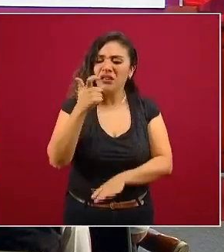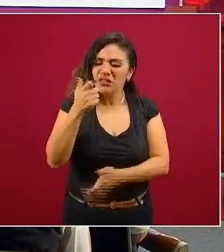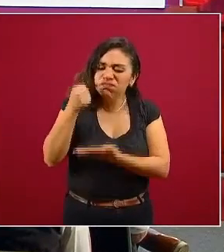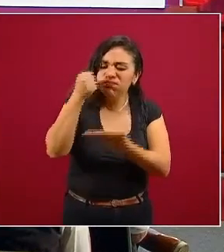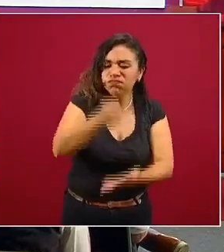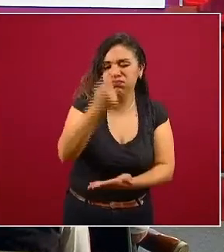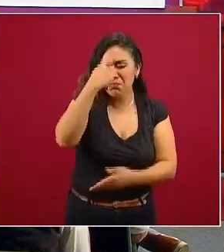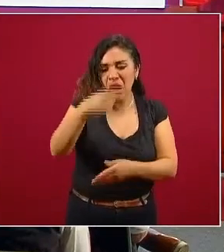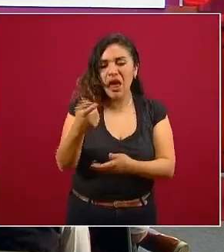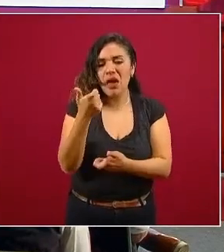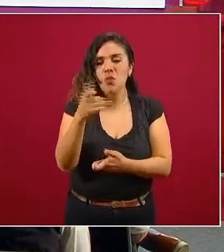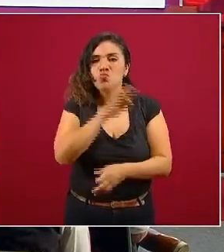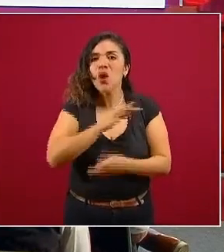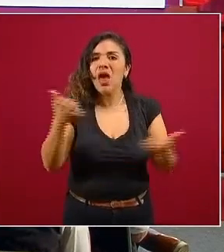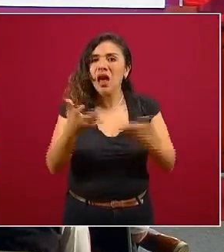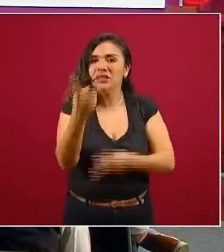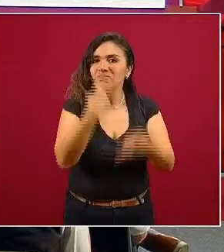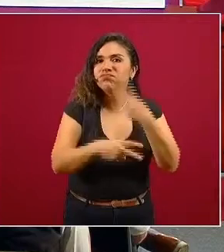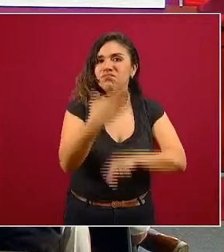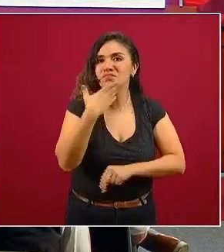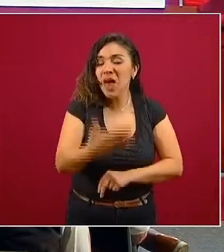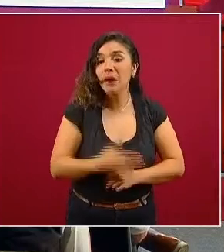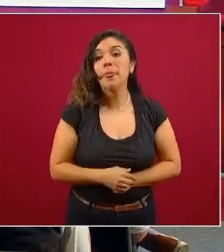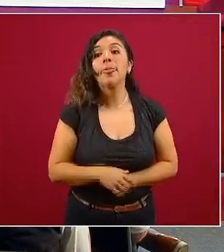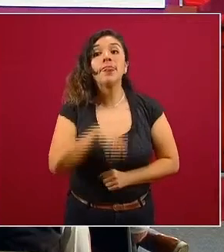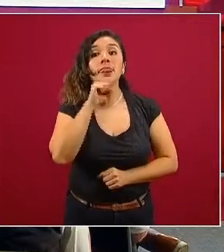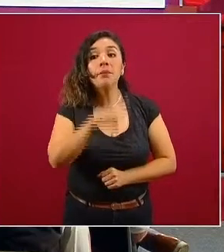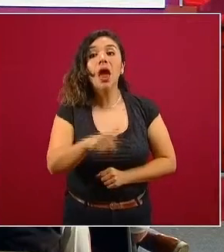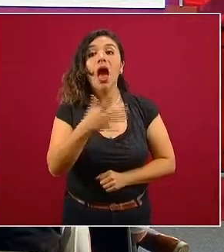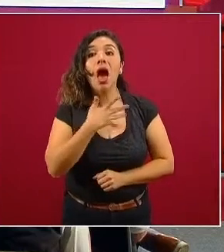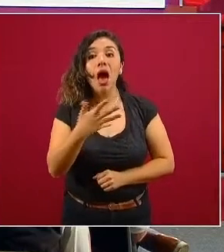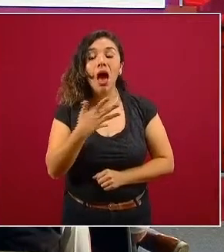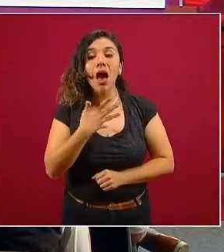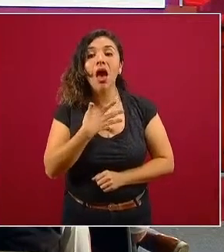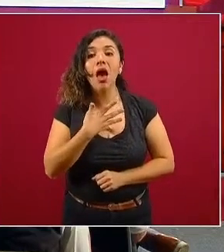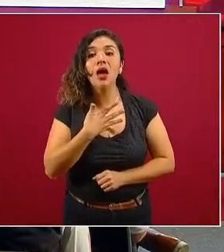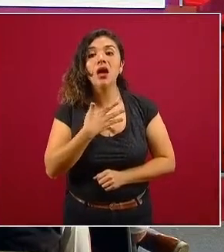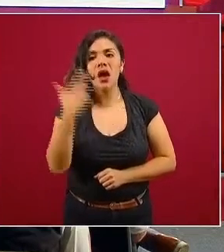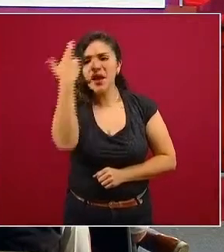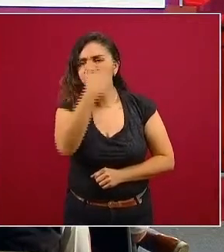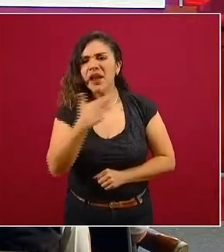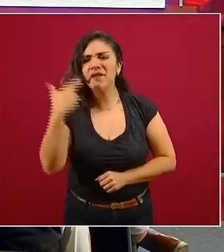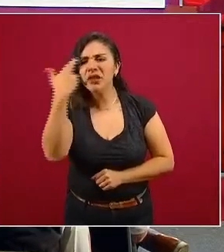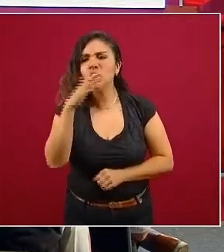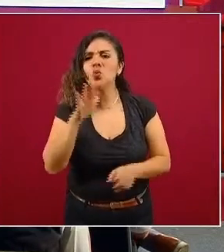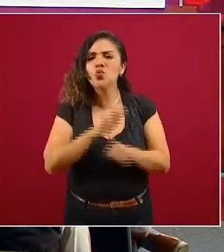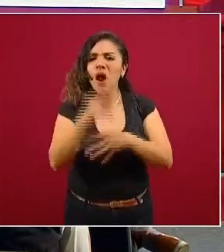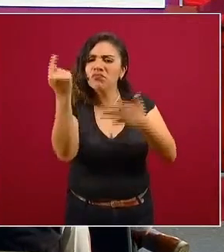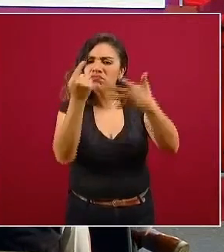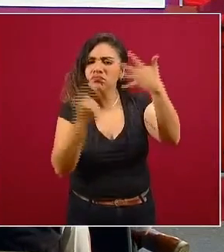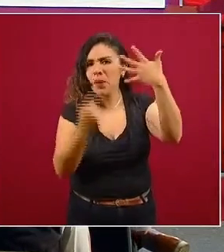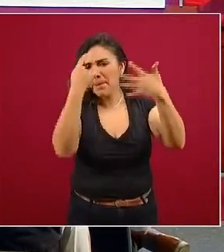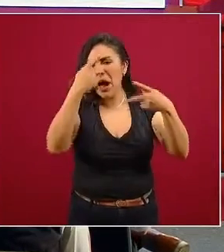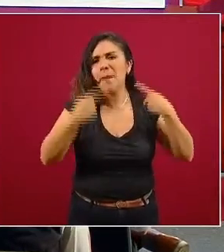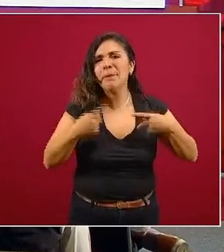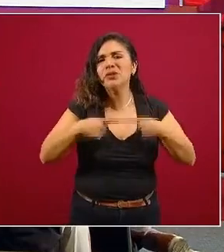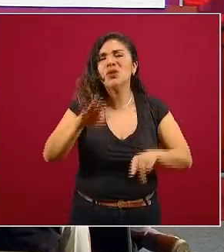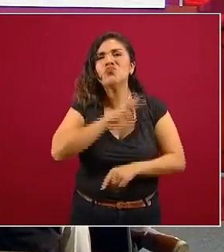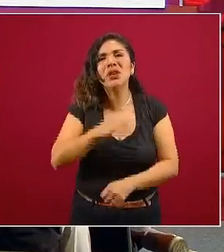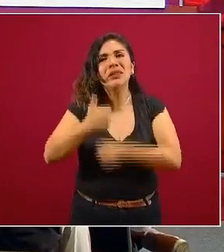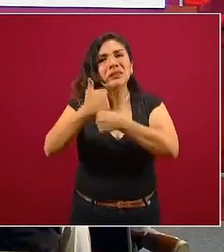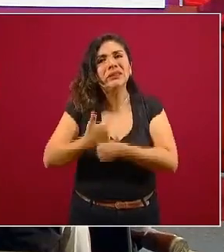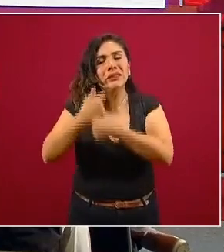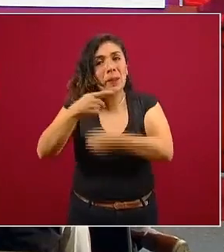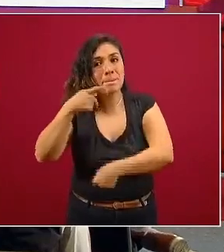fondos para poderlo lograr. Tenemos también, revisamos los criterios para la población vulnerable